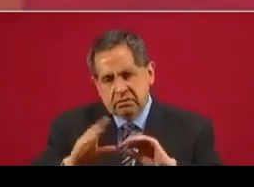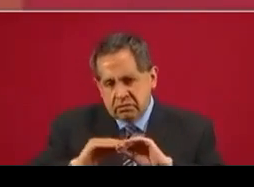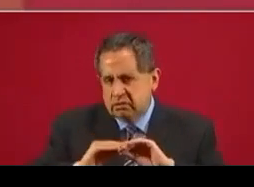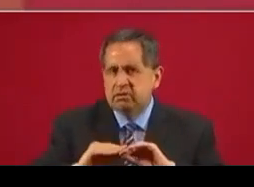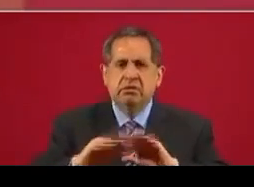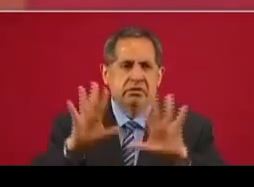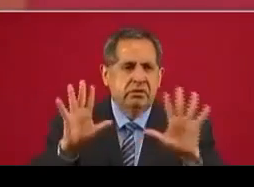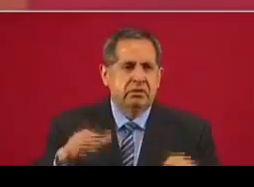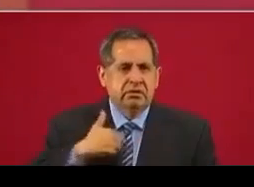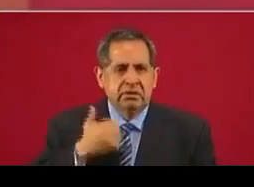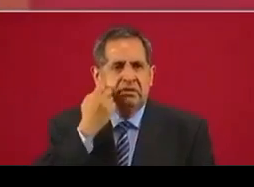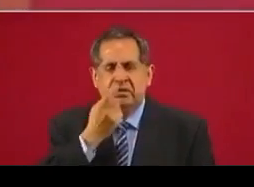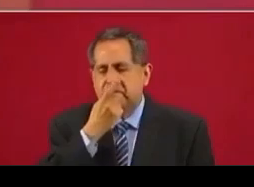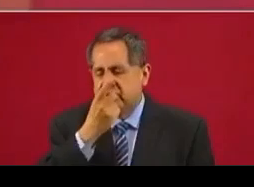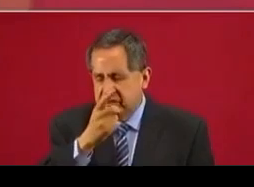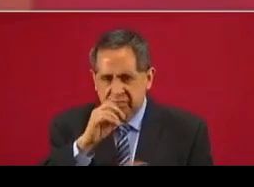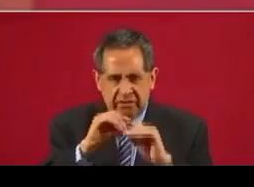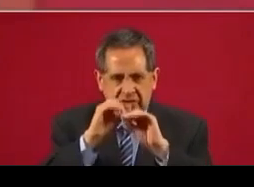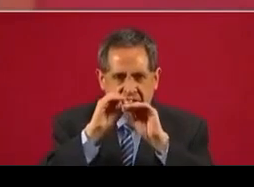manifiesto